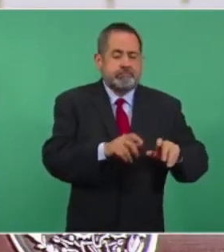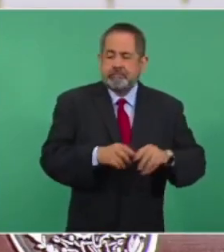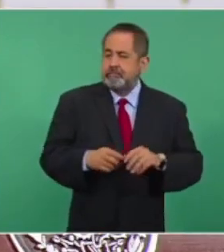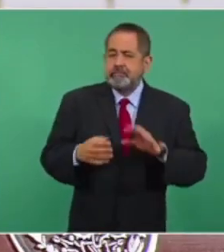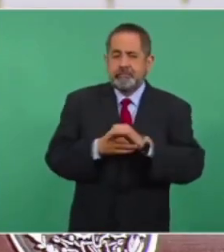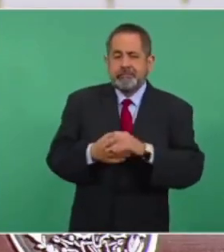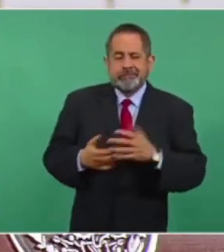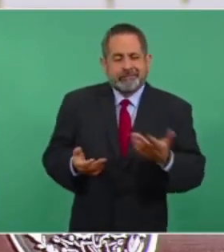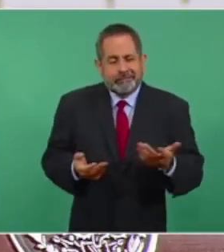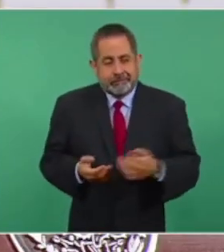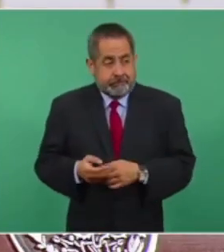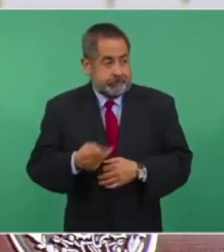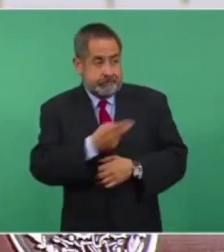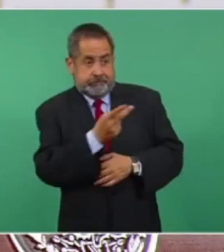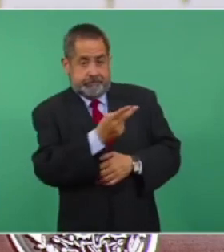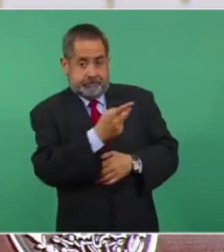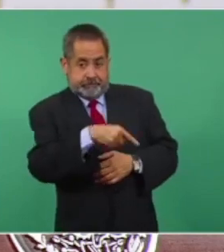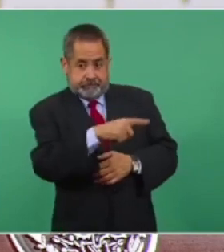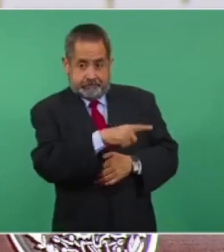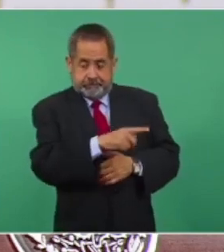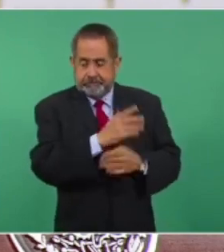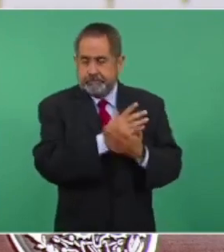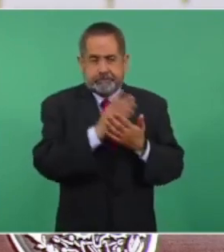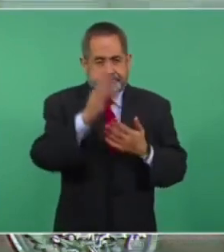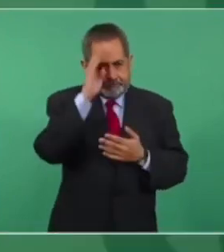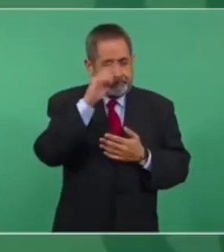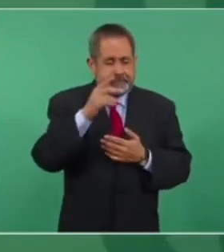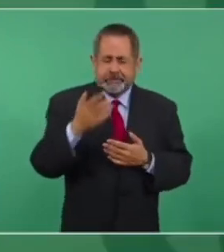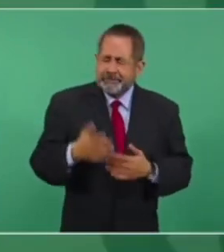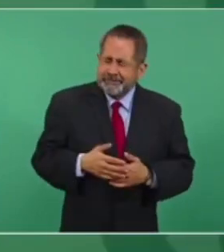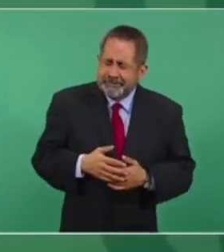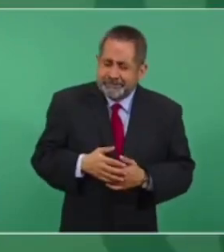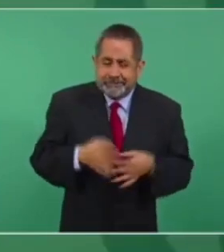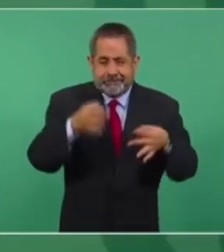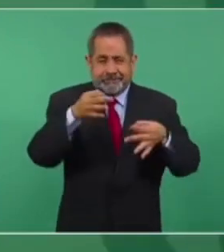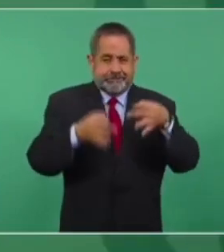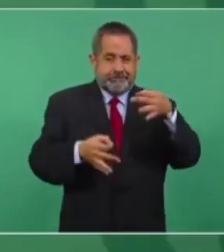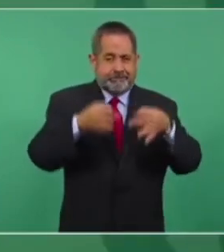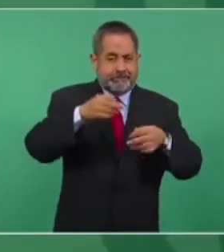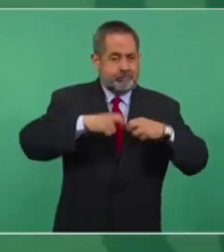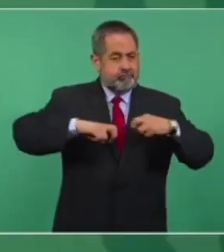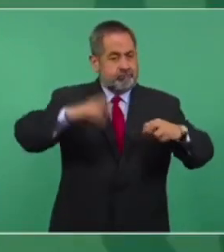Llegaron al extremo los ministros de ese entonces